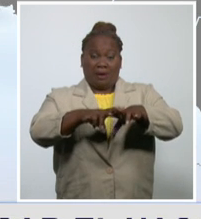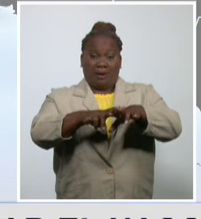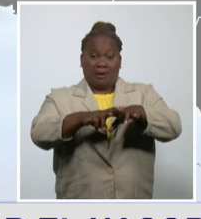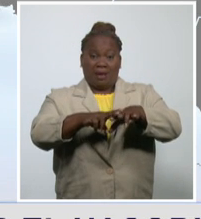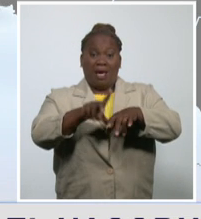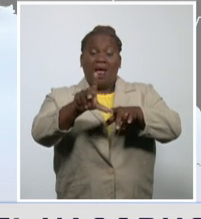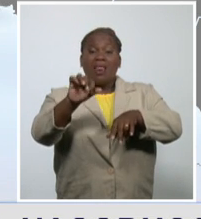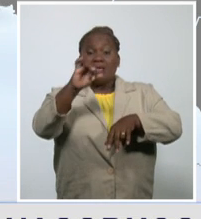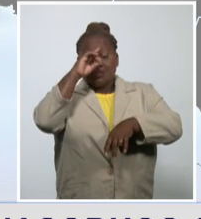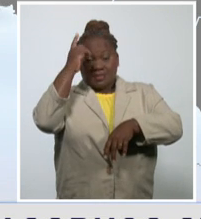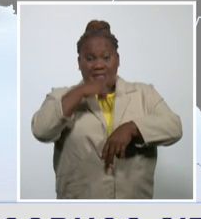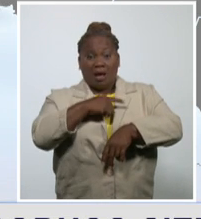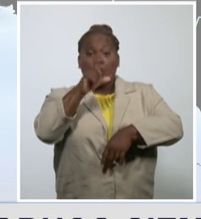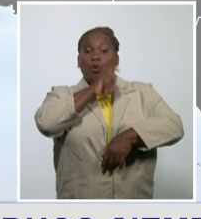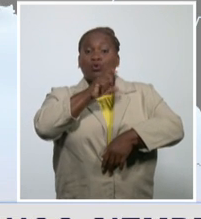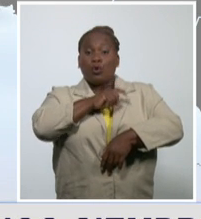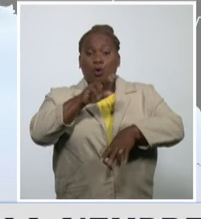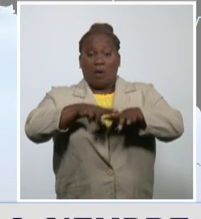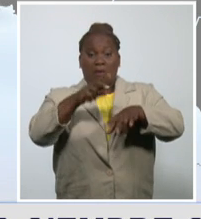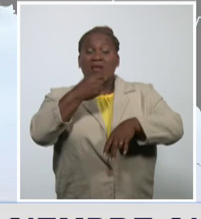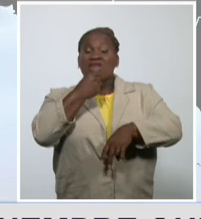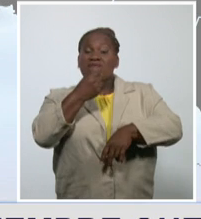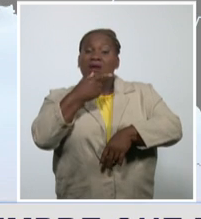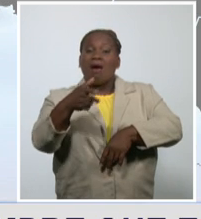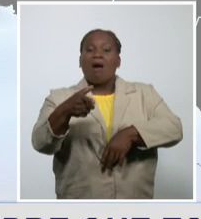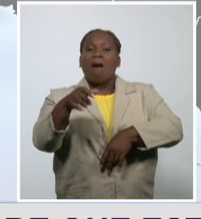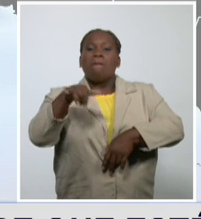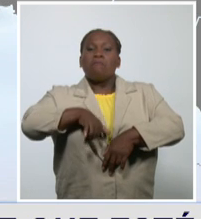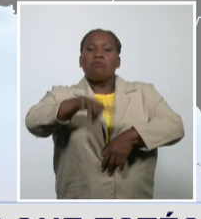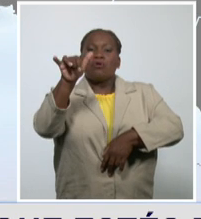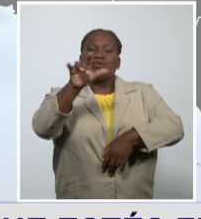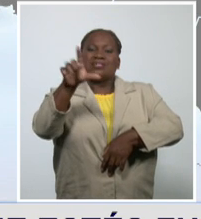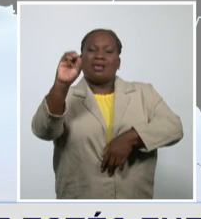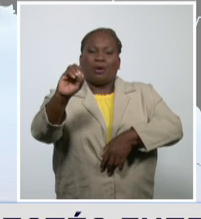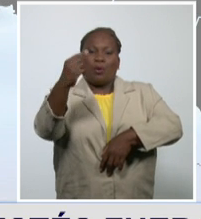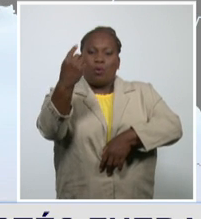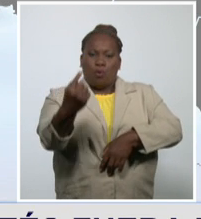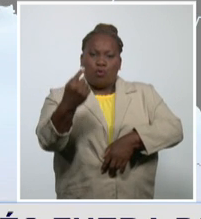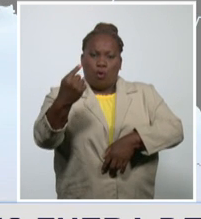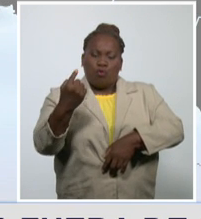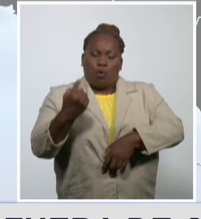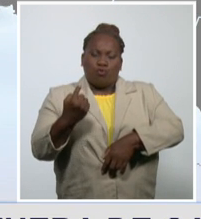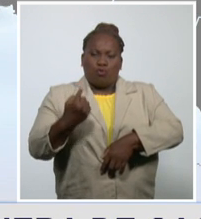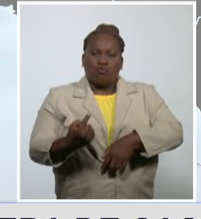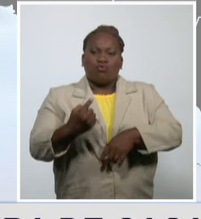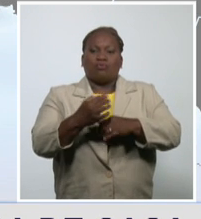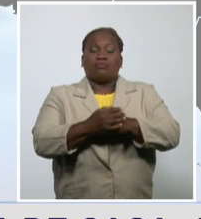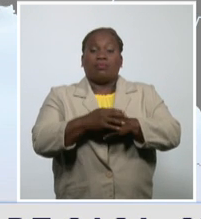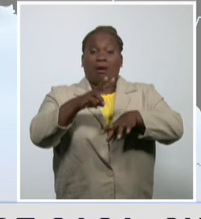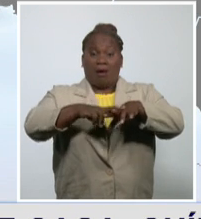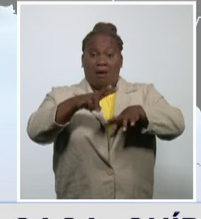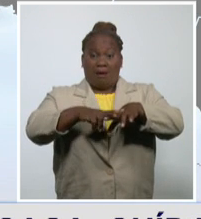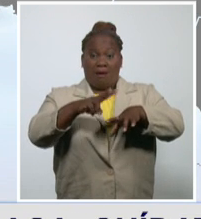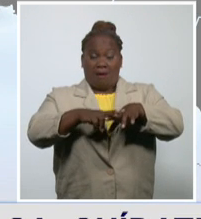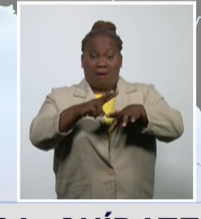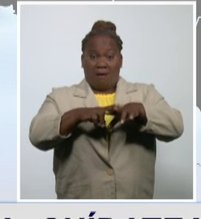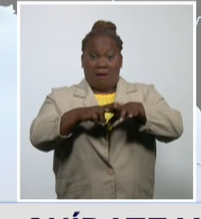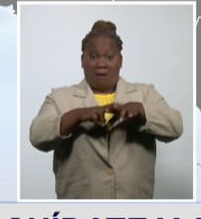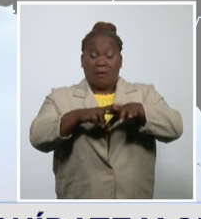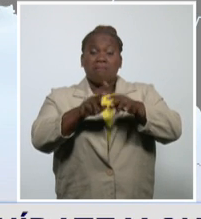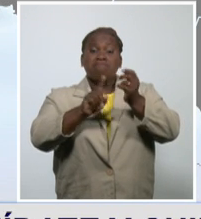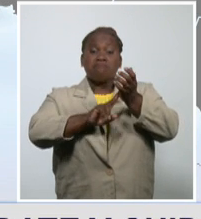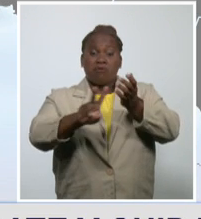Lisa, Cotorro, Habana Vieja, Boyeros y Cerro, con un caso cada municipio. Recordar que es La Habana la que sigue siendo la